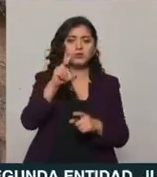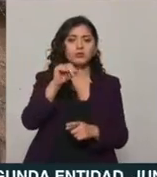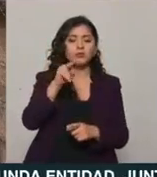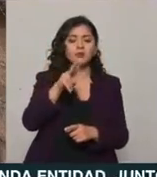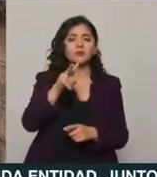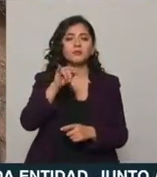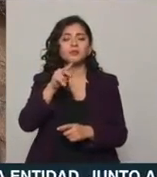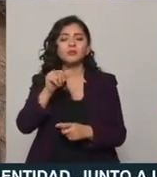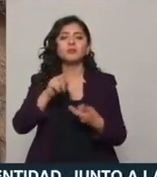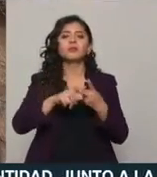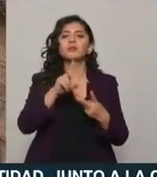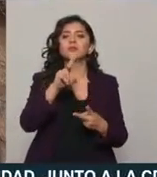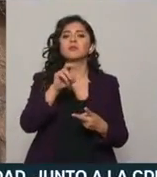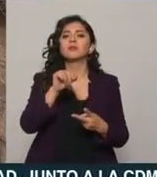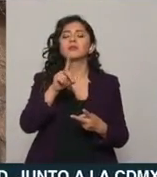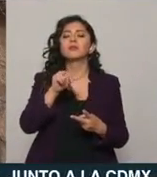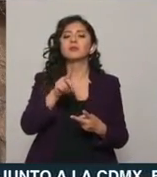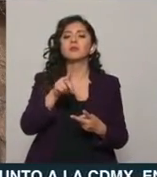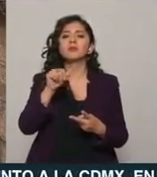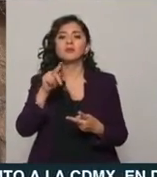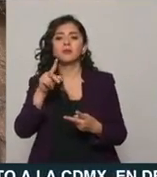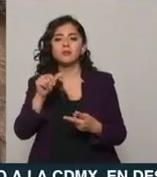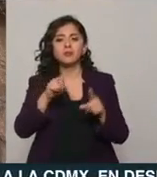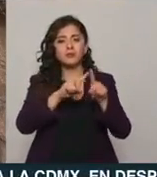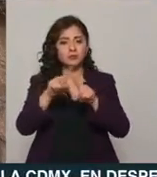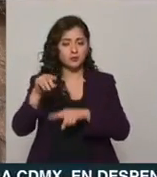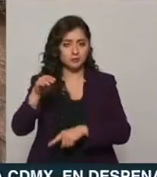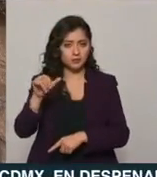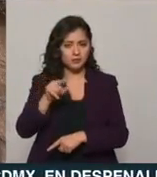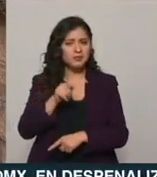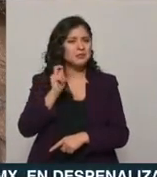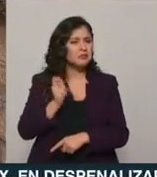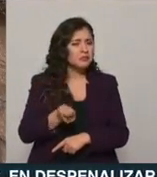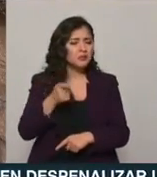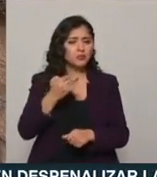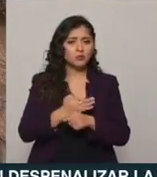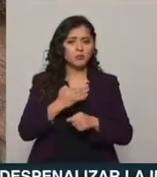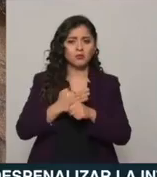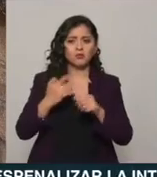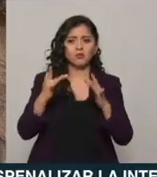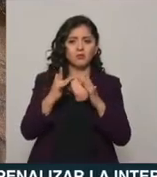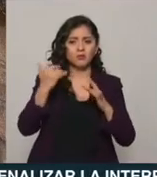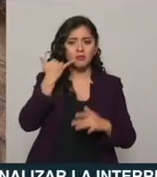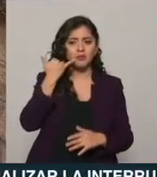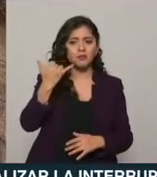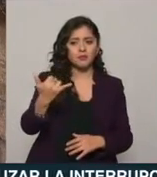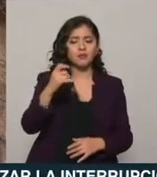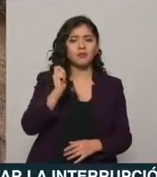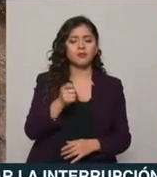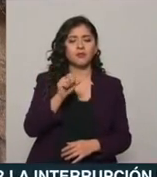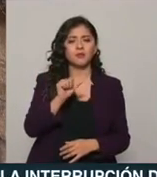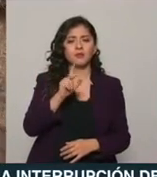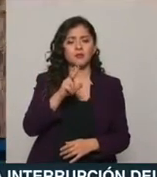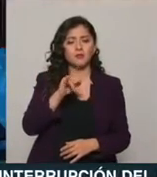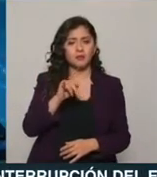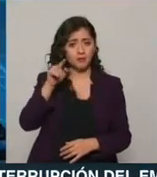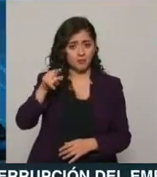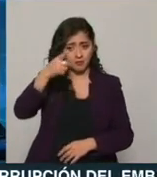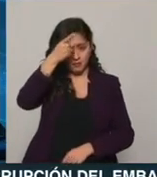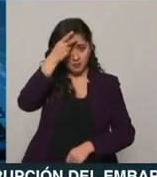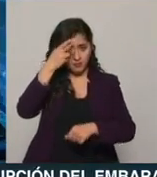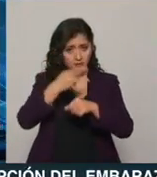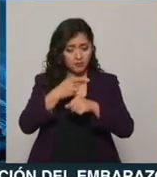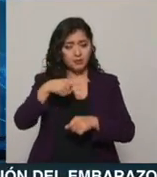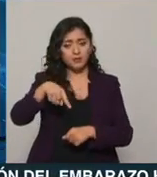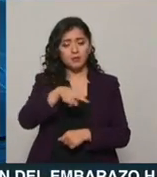aumentada y realidades mixtas. Bueno, pues para explicarnos en qué consiste este evento, tenemos en la línea telefónica a Ari Ehrenberg. Él es director del Laboratorio de